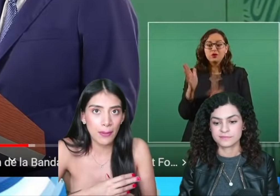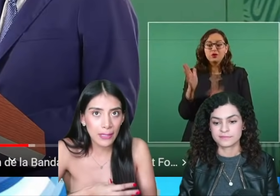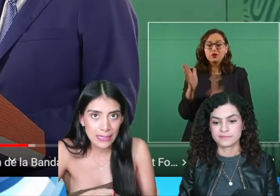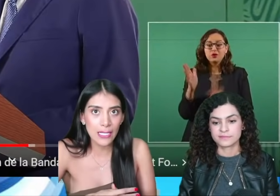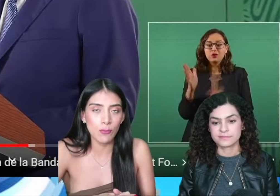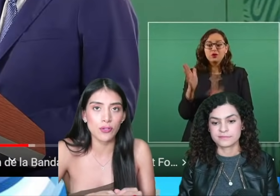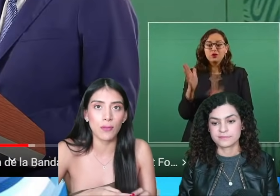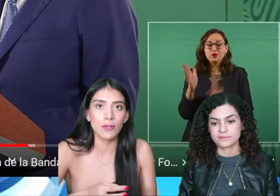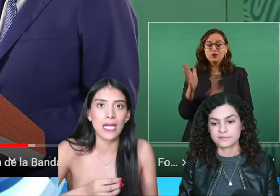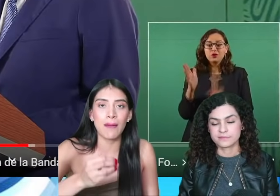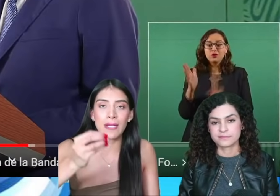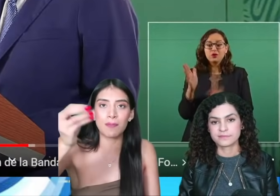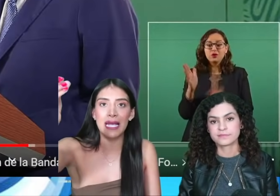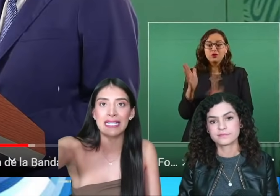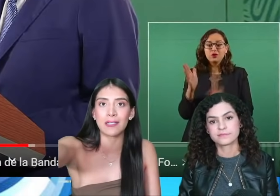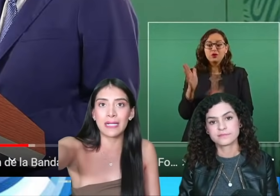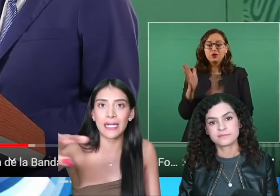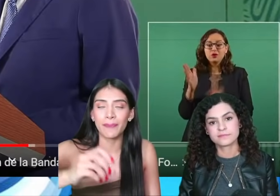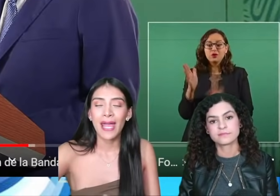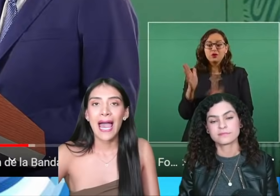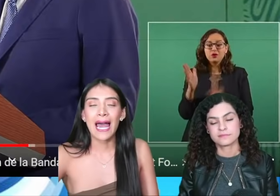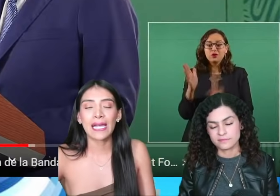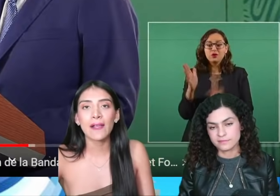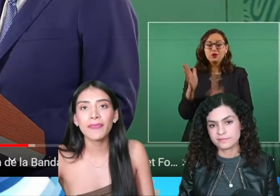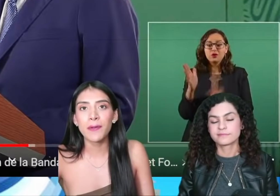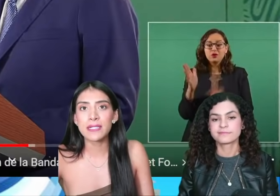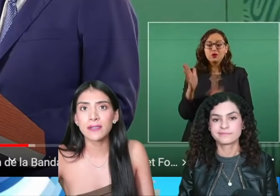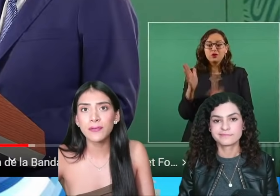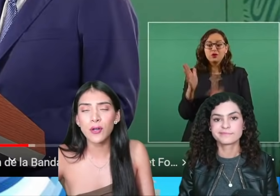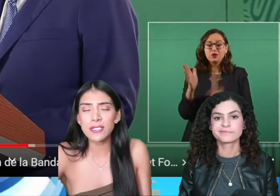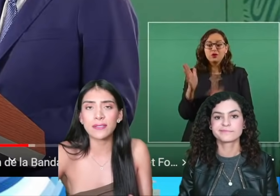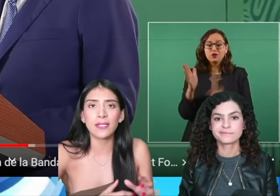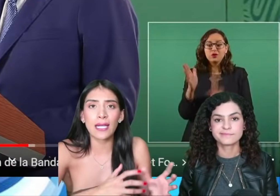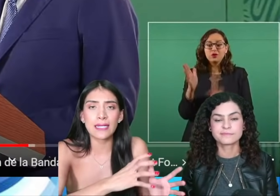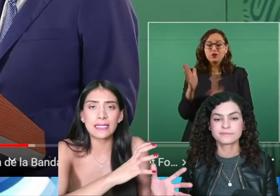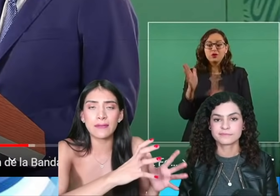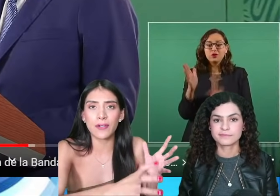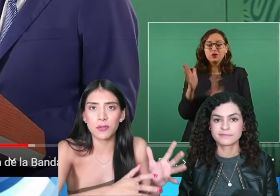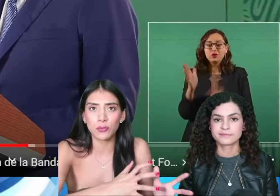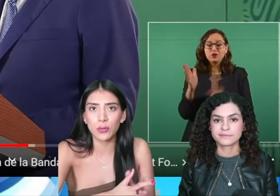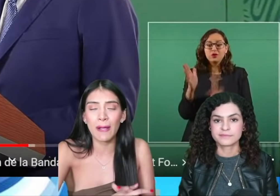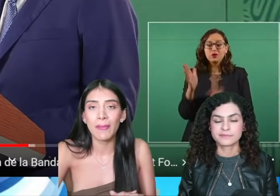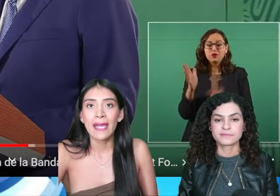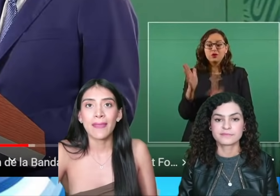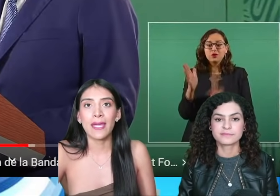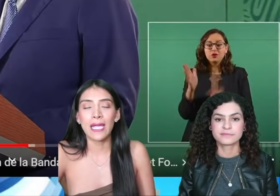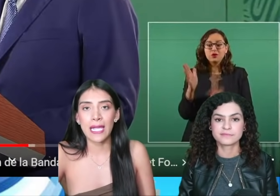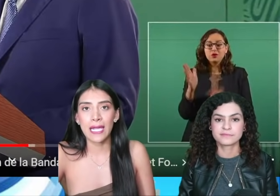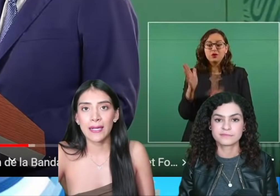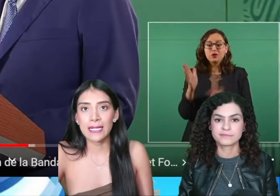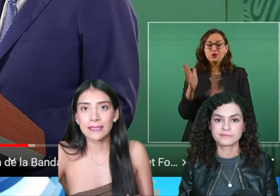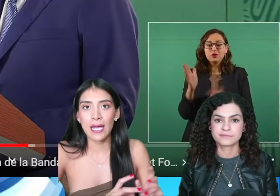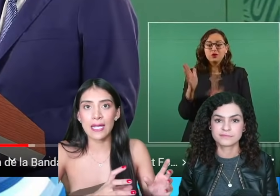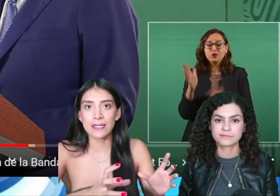puede privatizar y mucho menos nada más para servirle a la gente de Vicente Fox. Se tiene que hacer esta infraestructura de